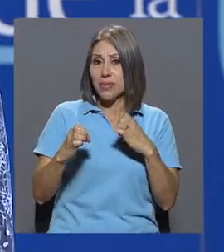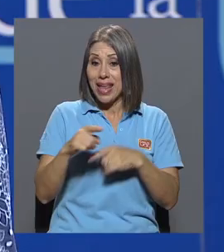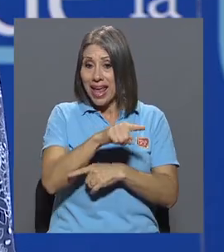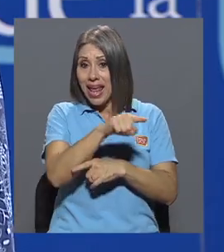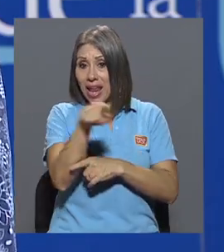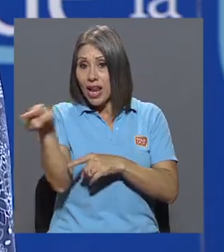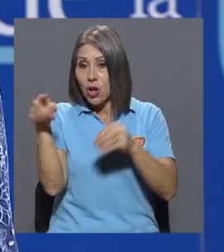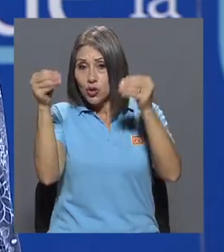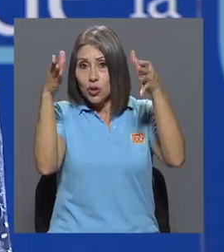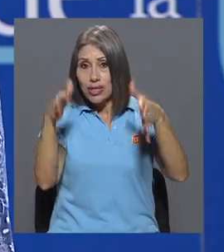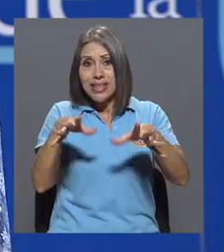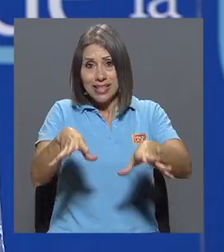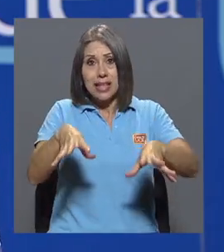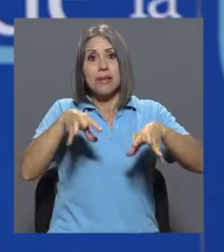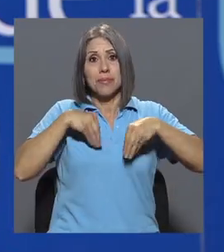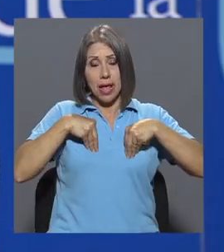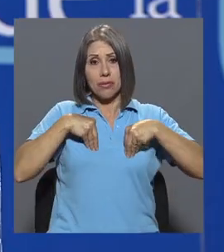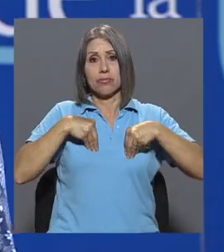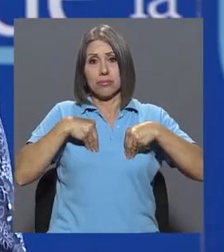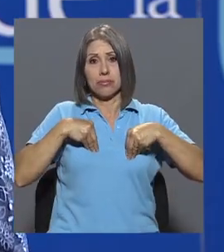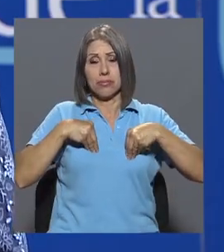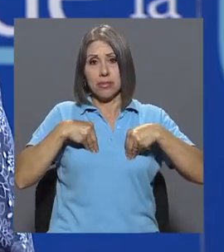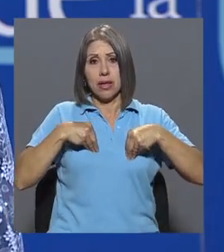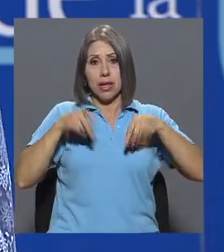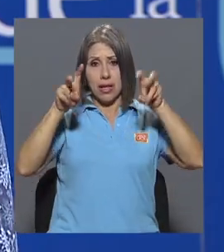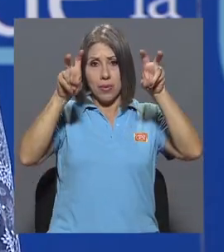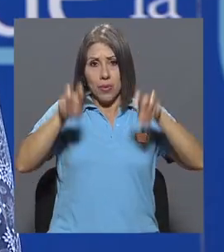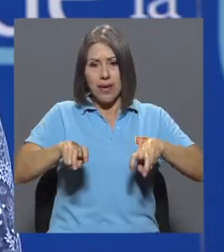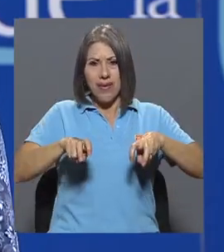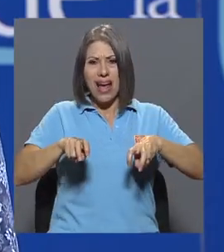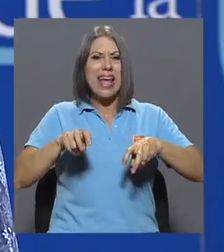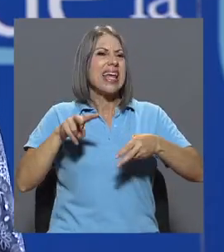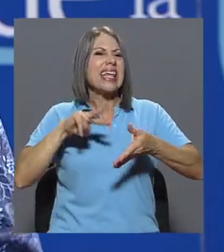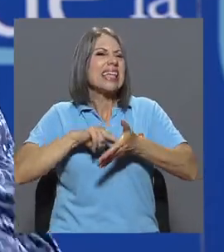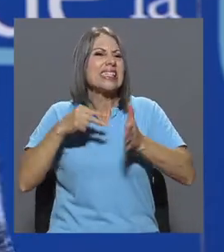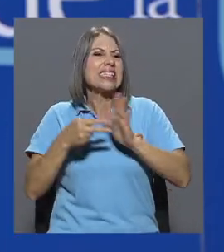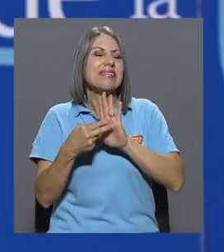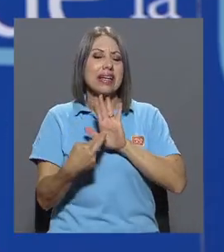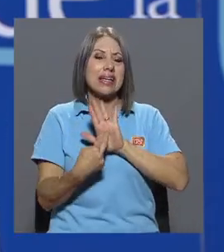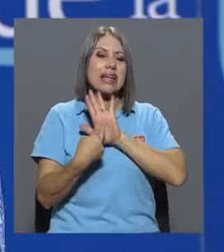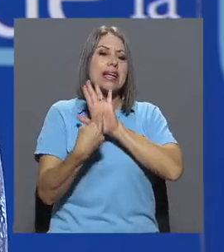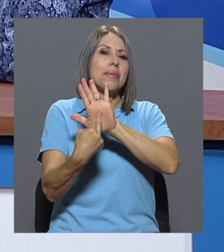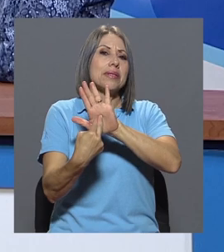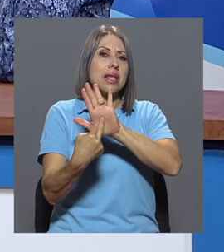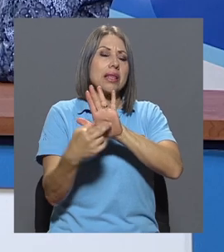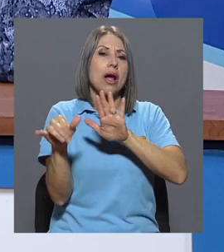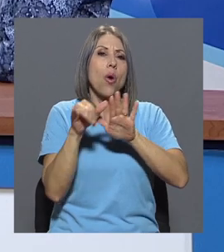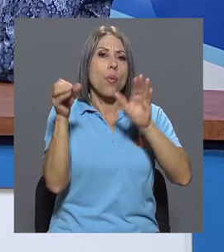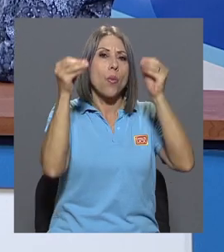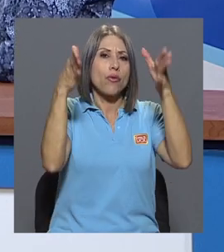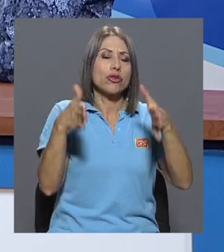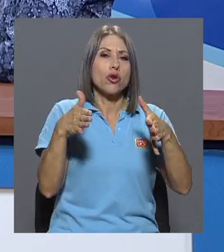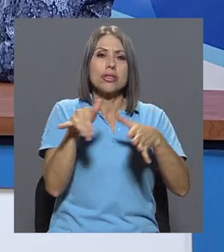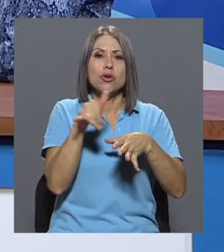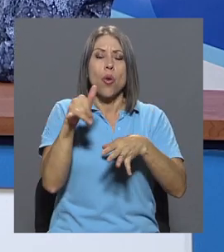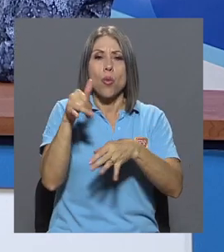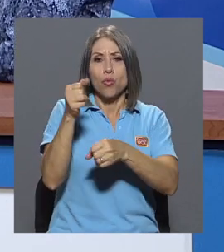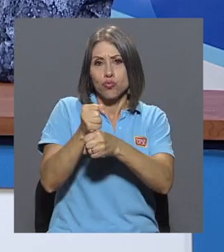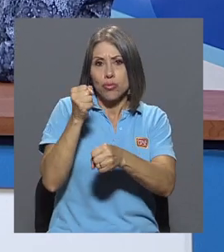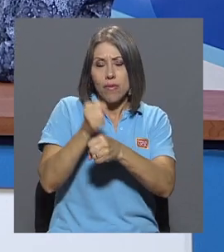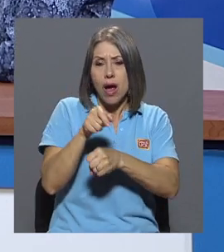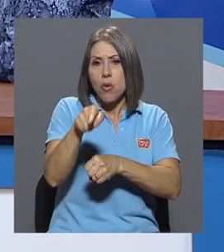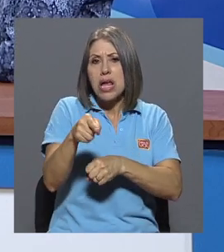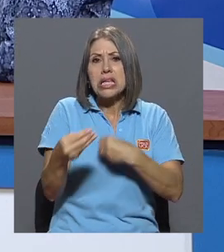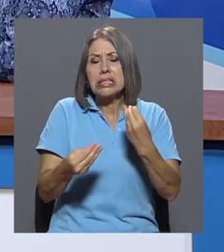les representa yo no sé 121 únicamente en su desempeño como profesores sino en su parte laboral también si esto está prueba